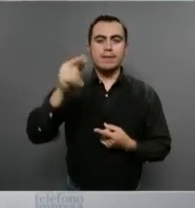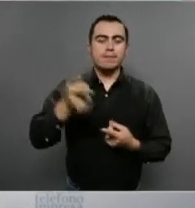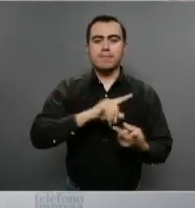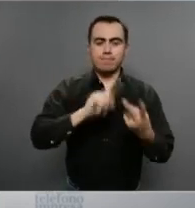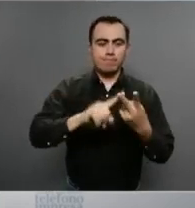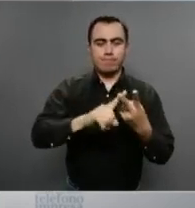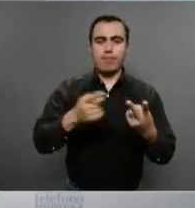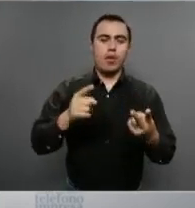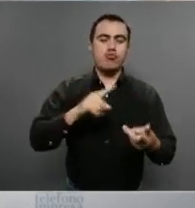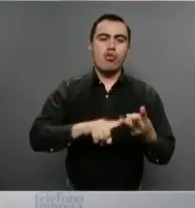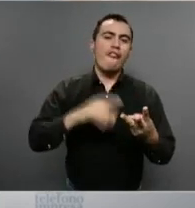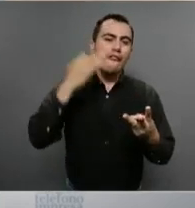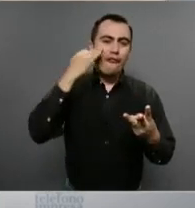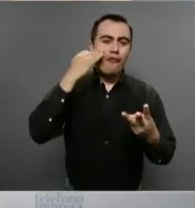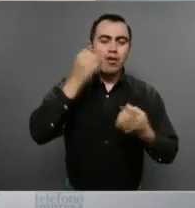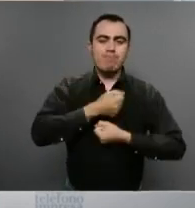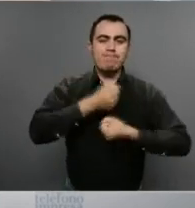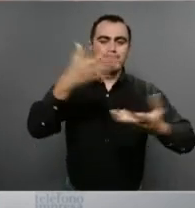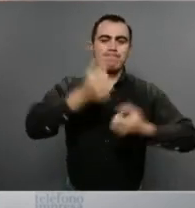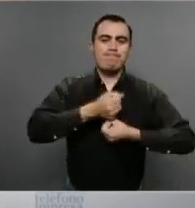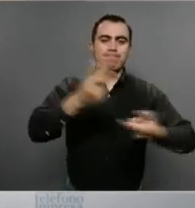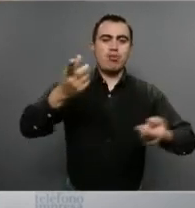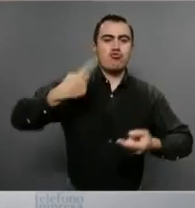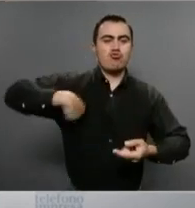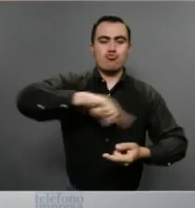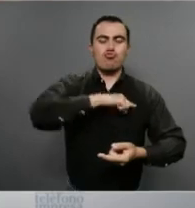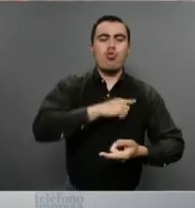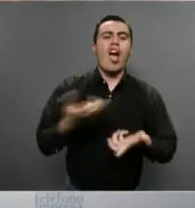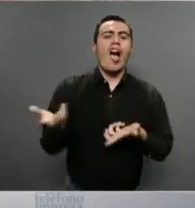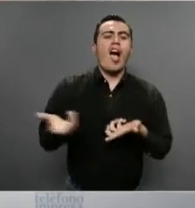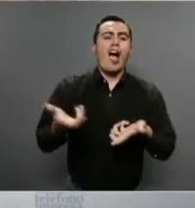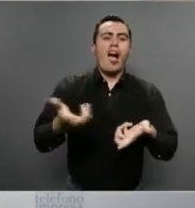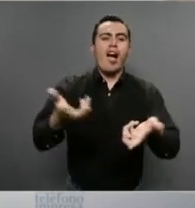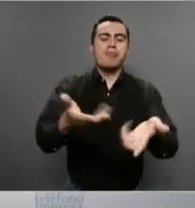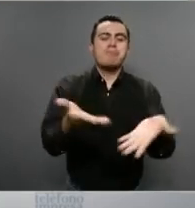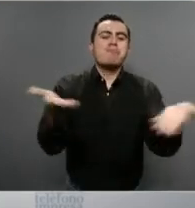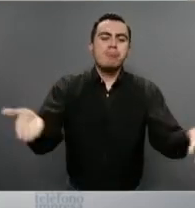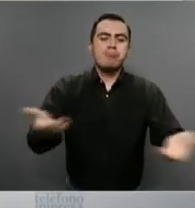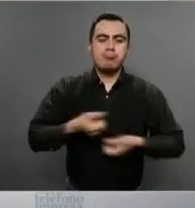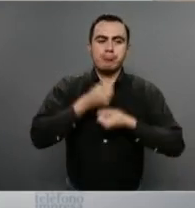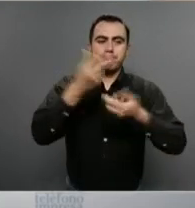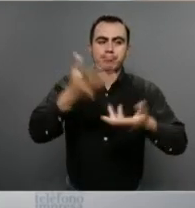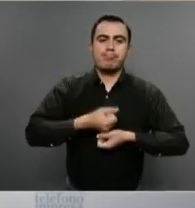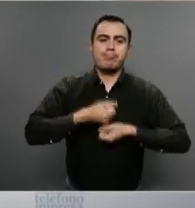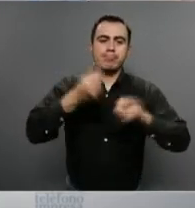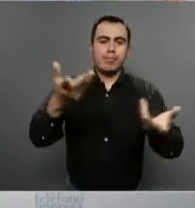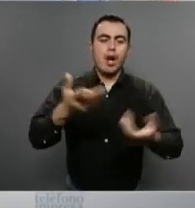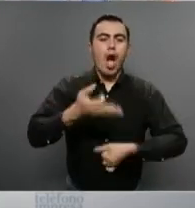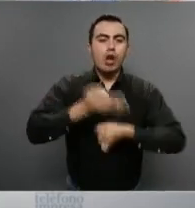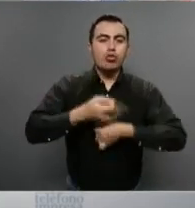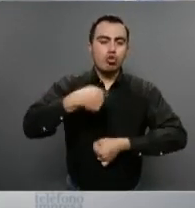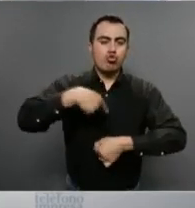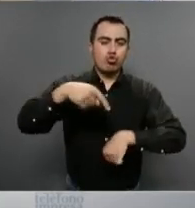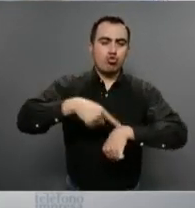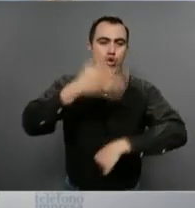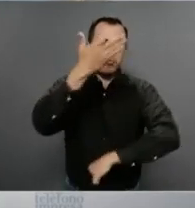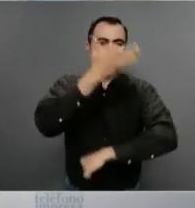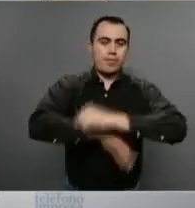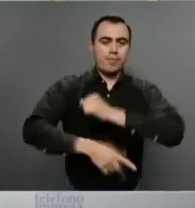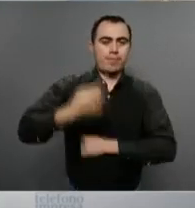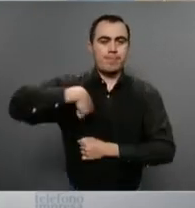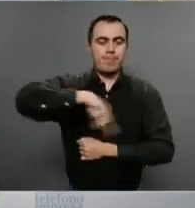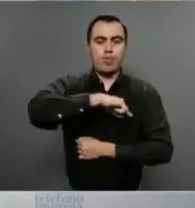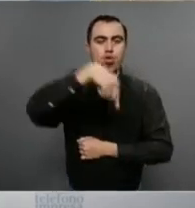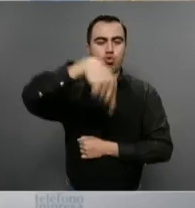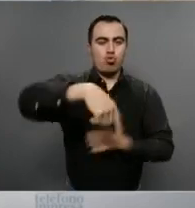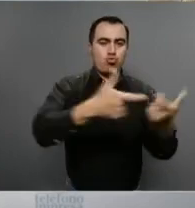haciendo. Ya ahorita hacia la tarde subiremos los datos de lo que encontramos. Cuántos grupos se visitaron, cuánto se